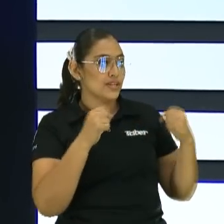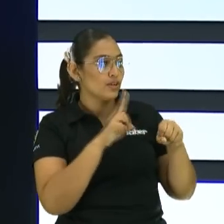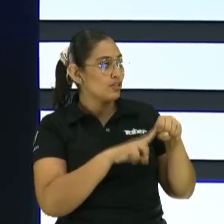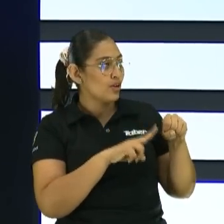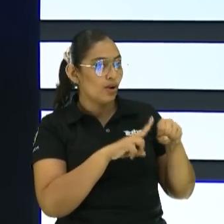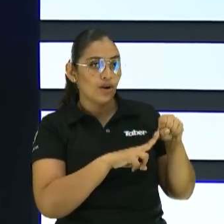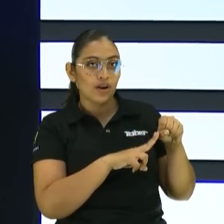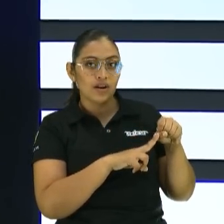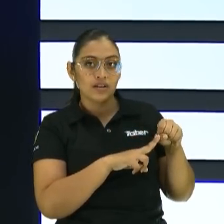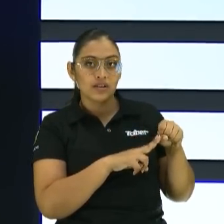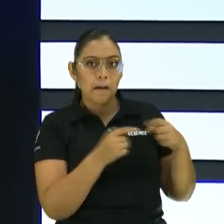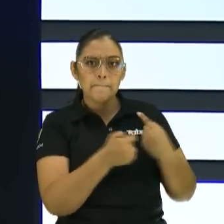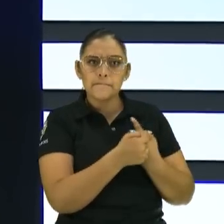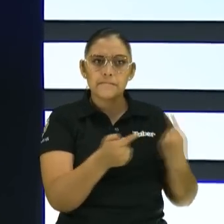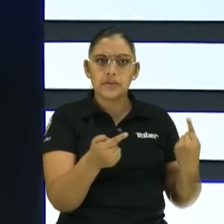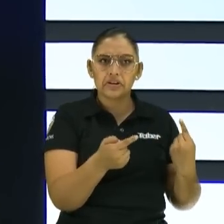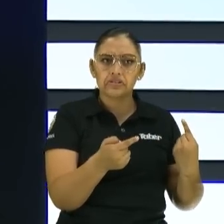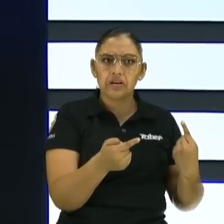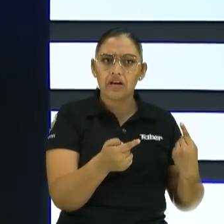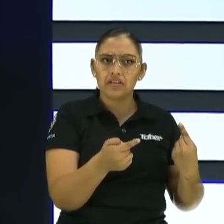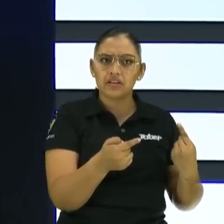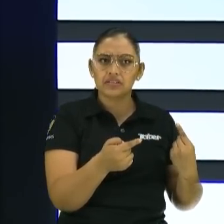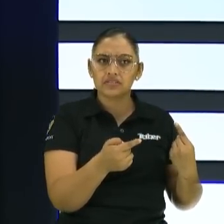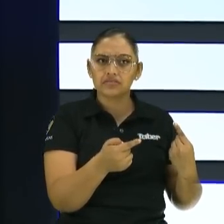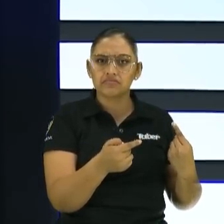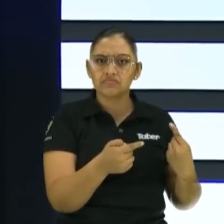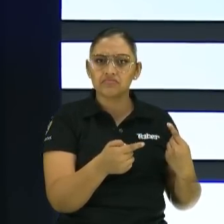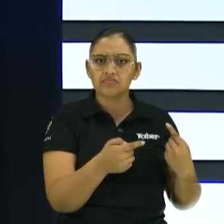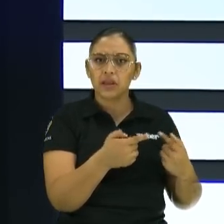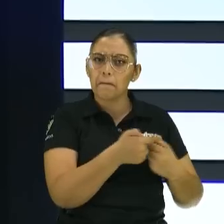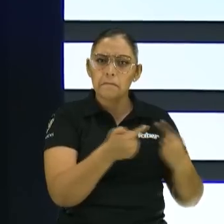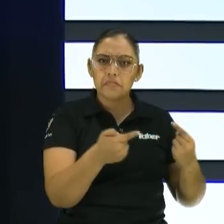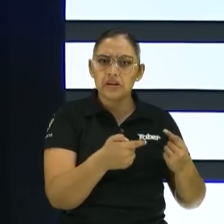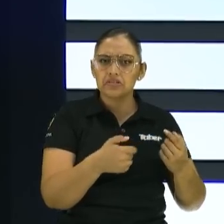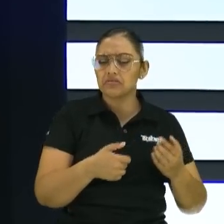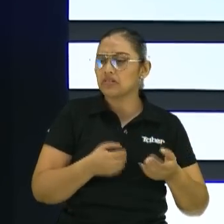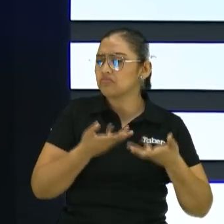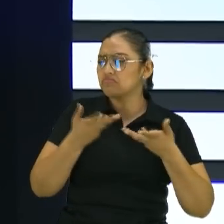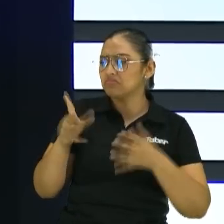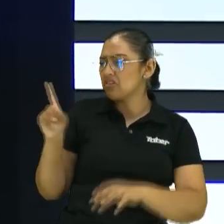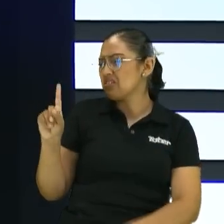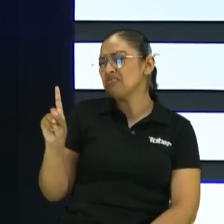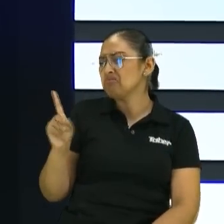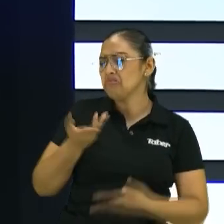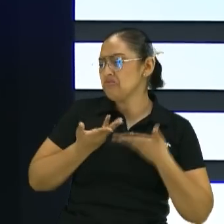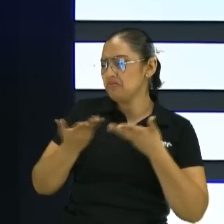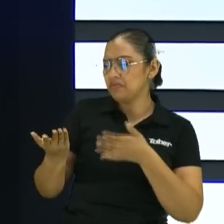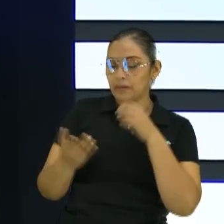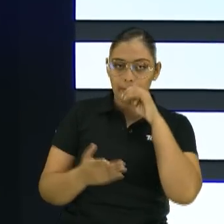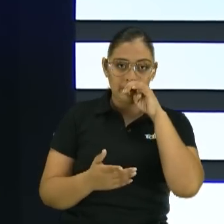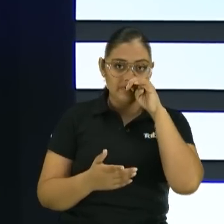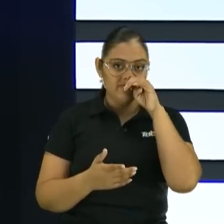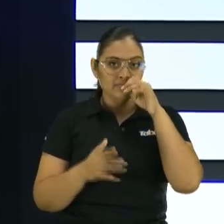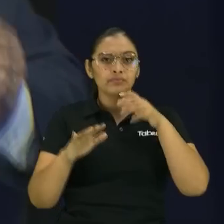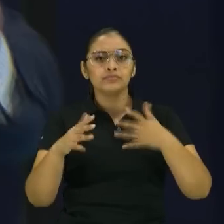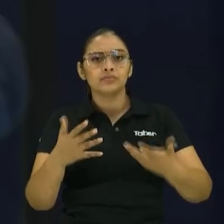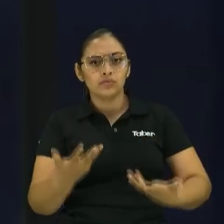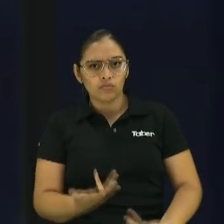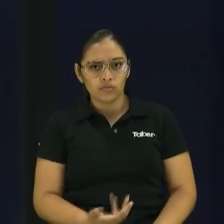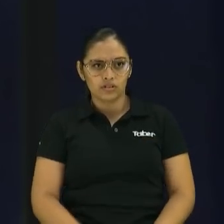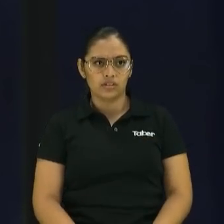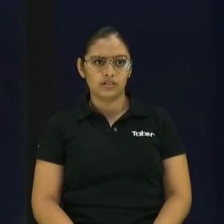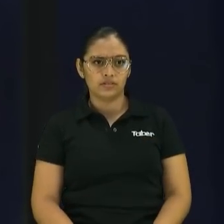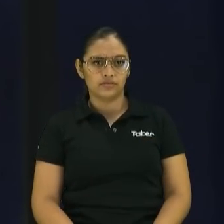los patrocinadores dijeron No se lo vamos a pagar Y por qué Porque